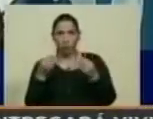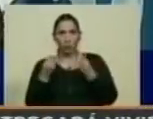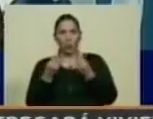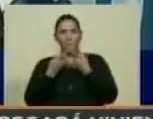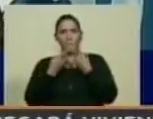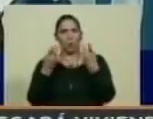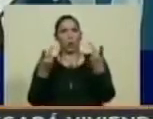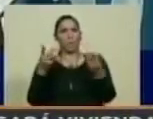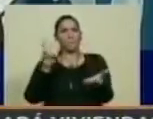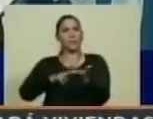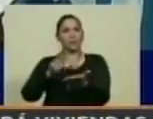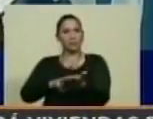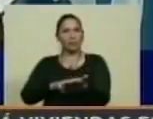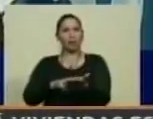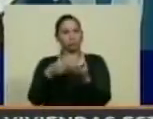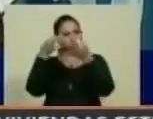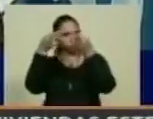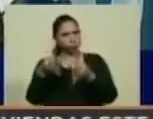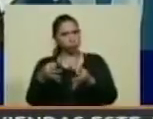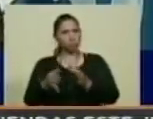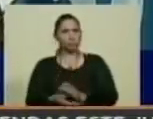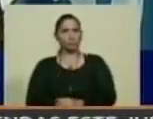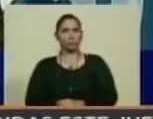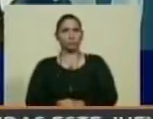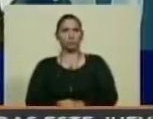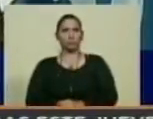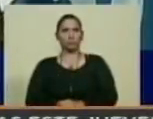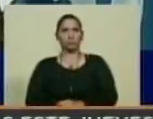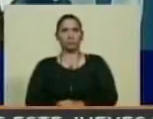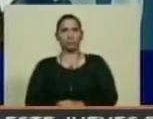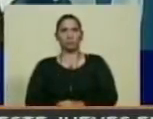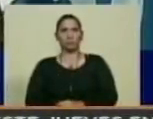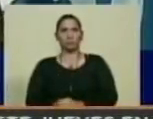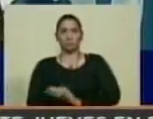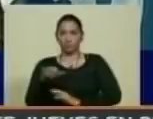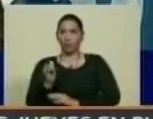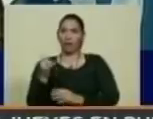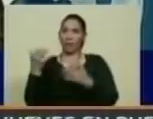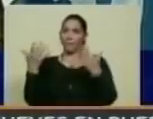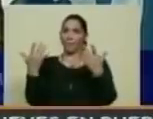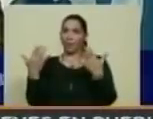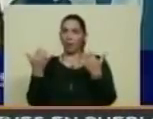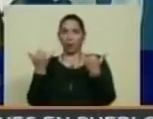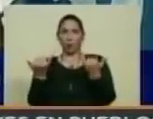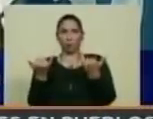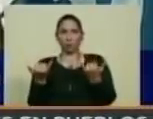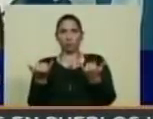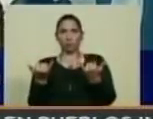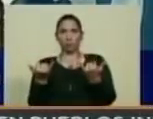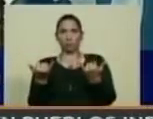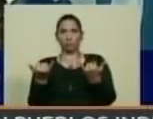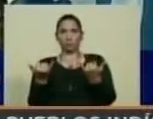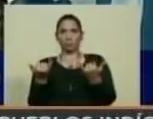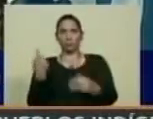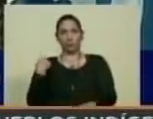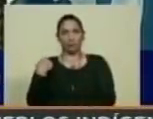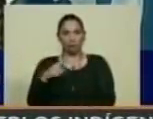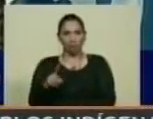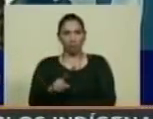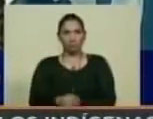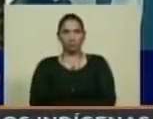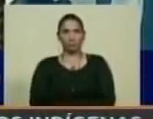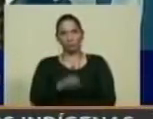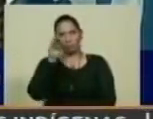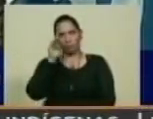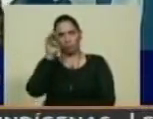verdades procesales, reales, que tenemos a mano en este caso. Cuando tengamos a